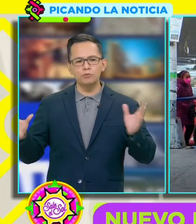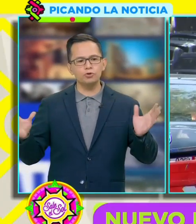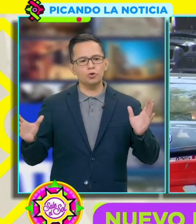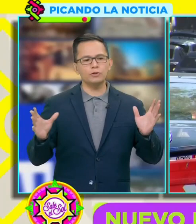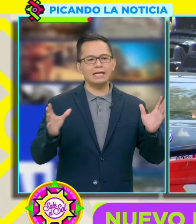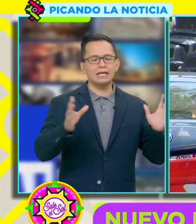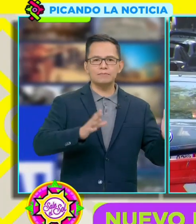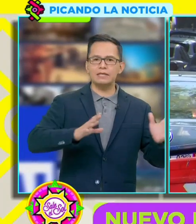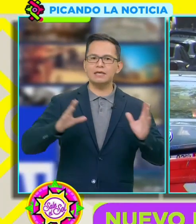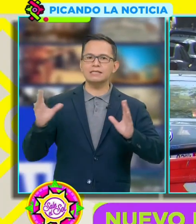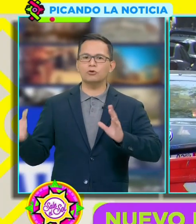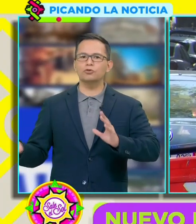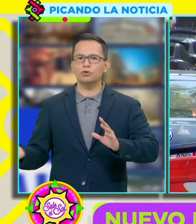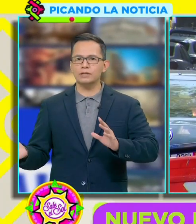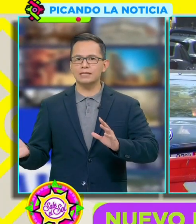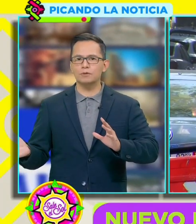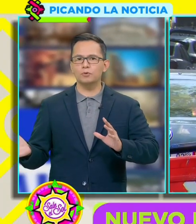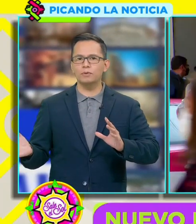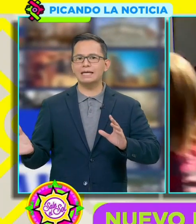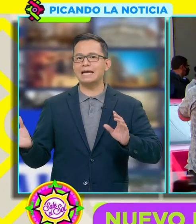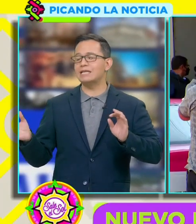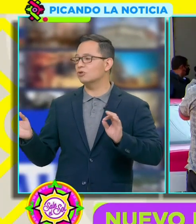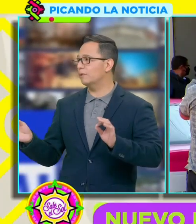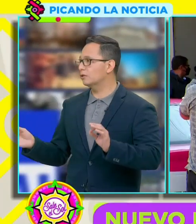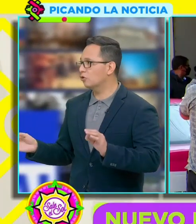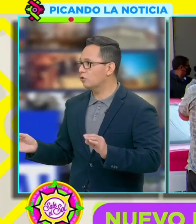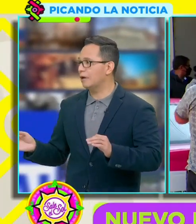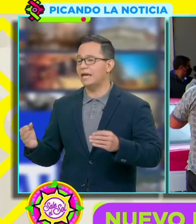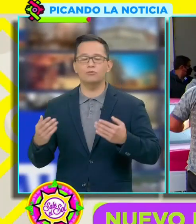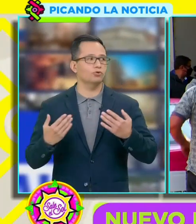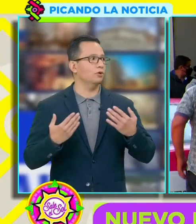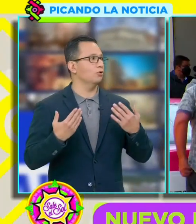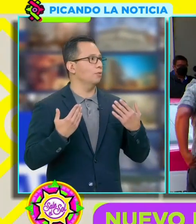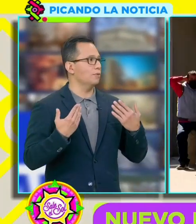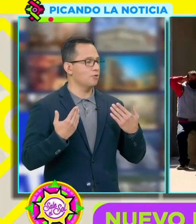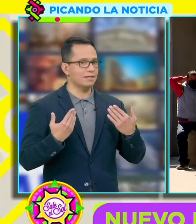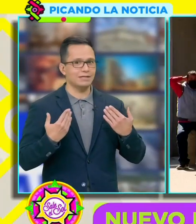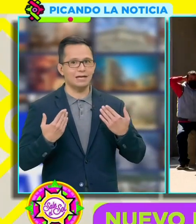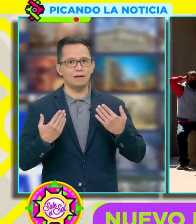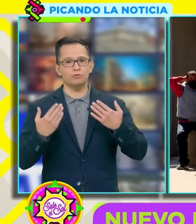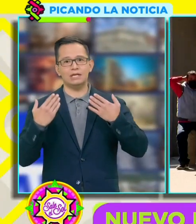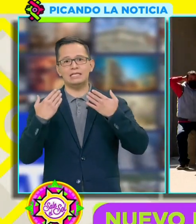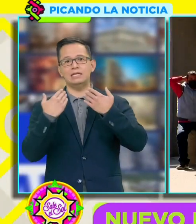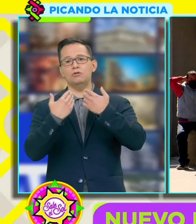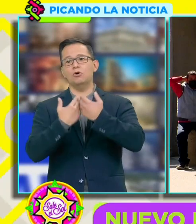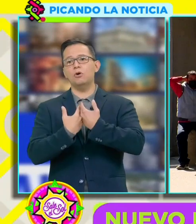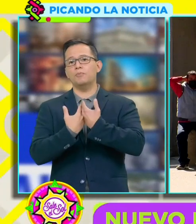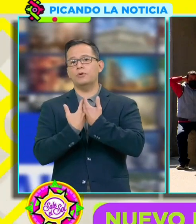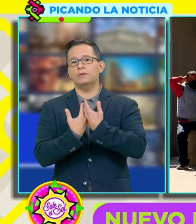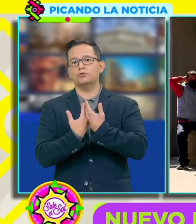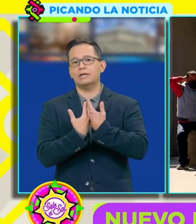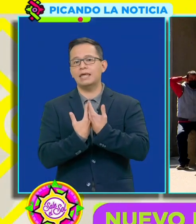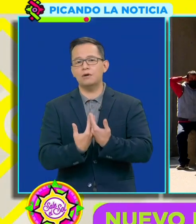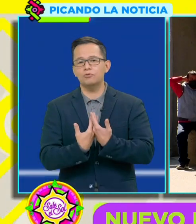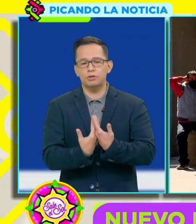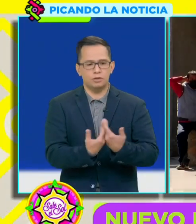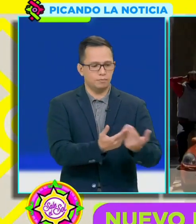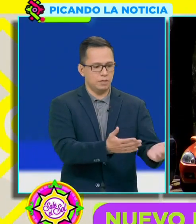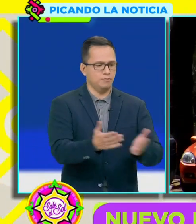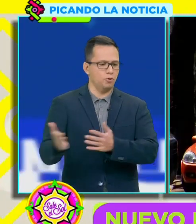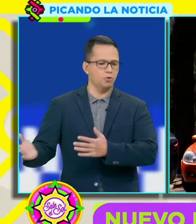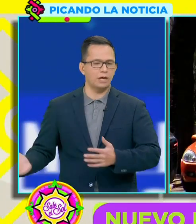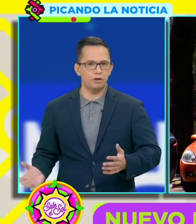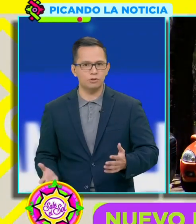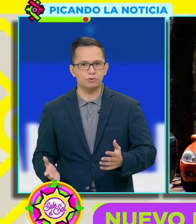dependerá mucho de las medidas de control de salud pública y sobre todo el uso del cubrebocas que hagamos. Que si no ponemos cada uno de